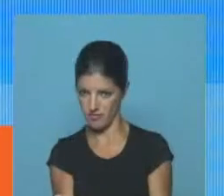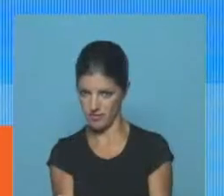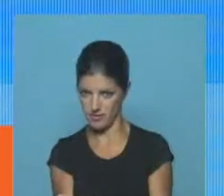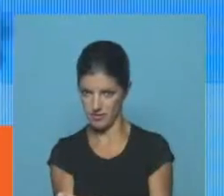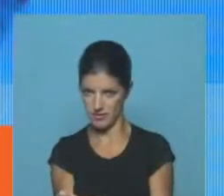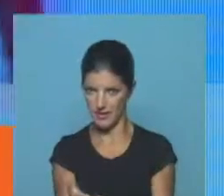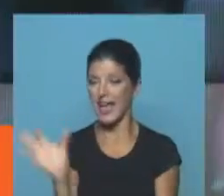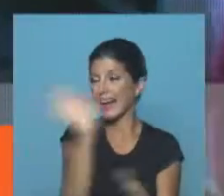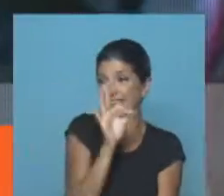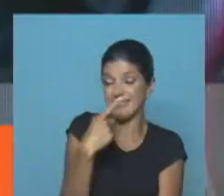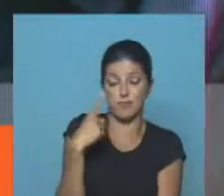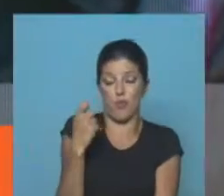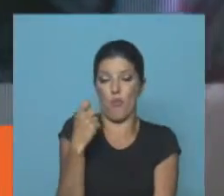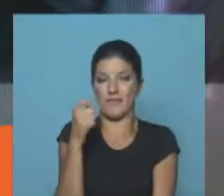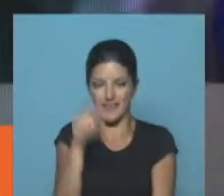Nadie lo había visto, él tuvo